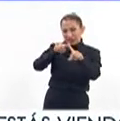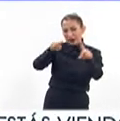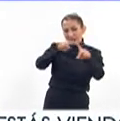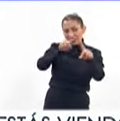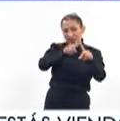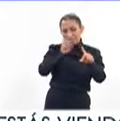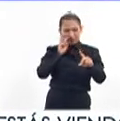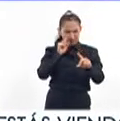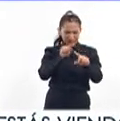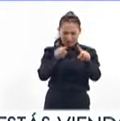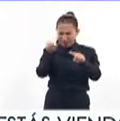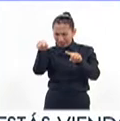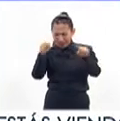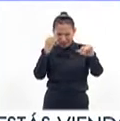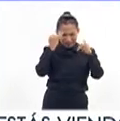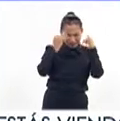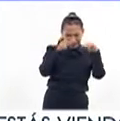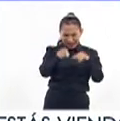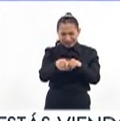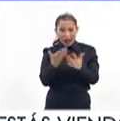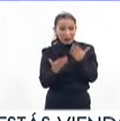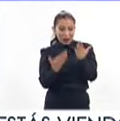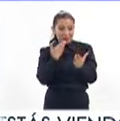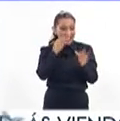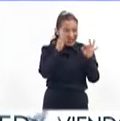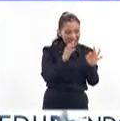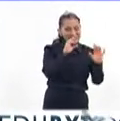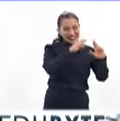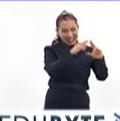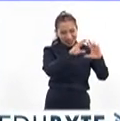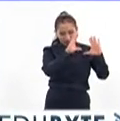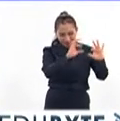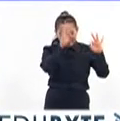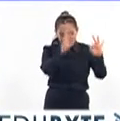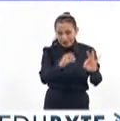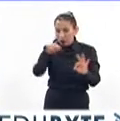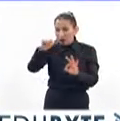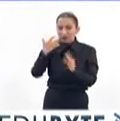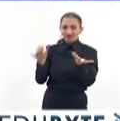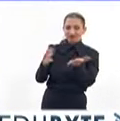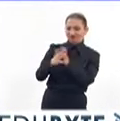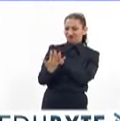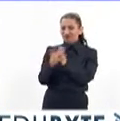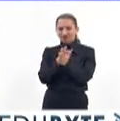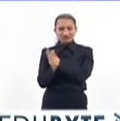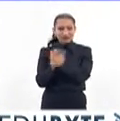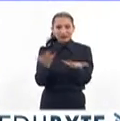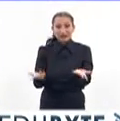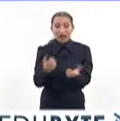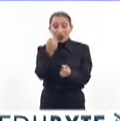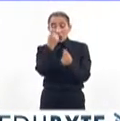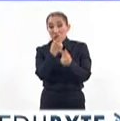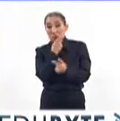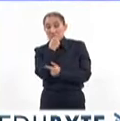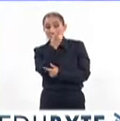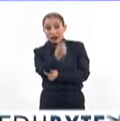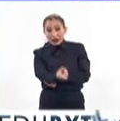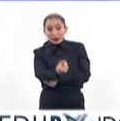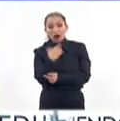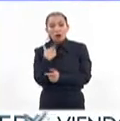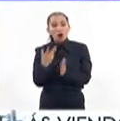diversos resultados, a veces más efectivo, a veces no. Hay bastantes fuentes que hablan de